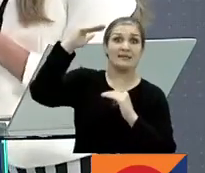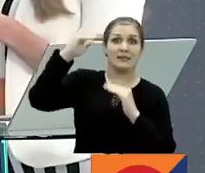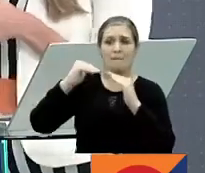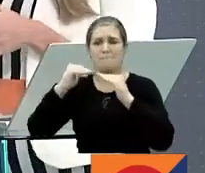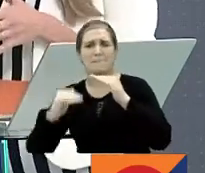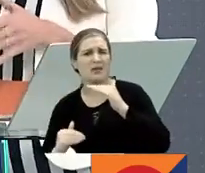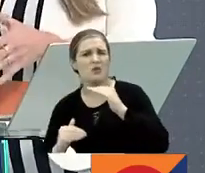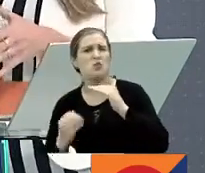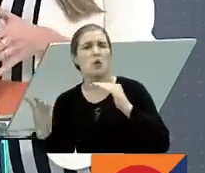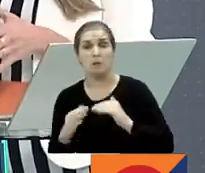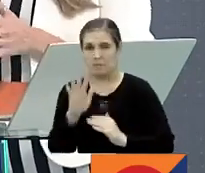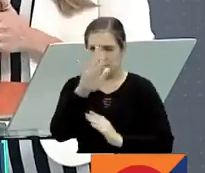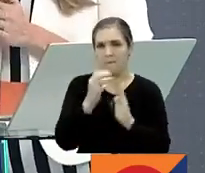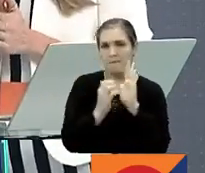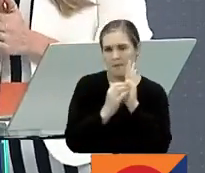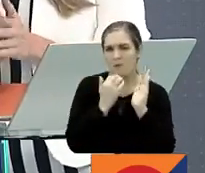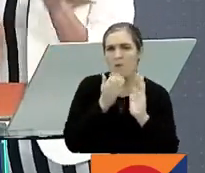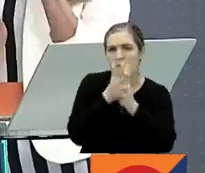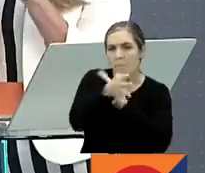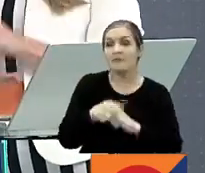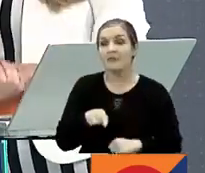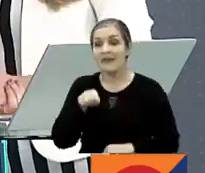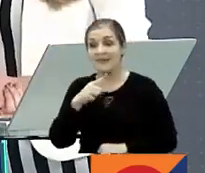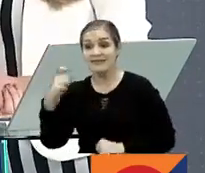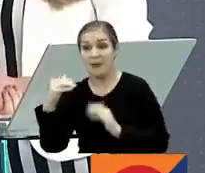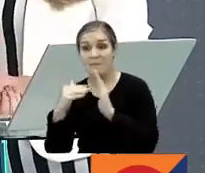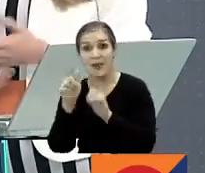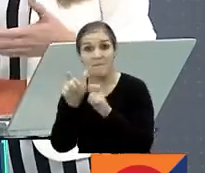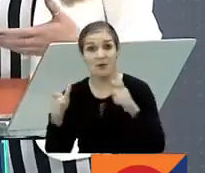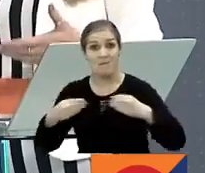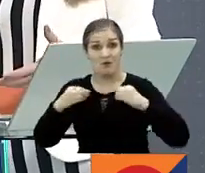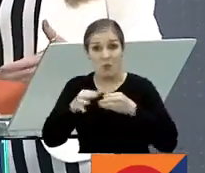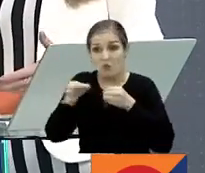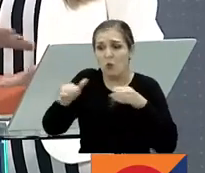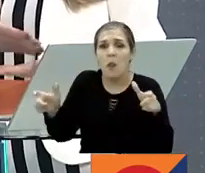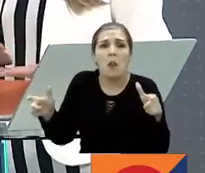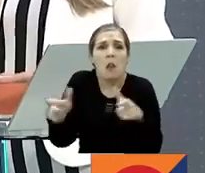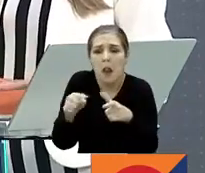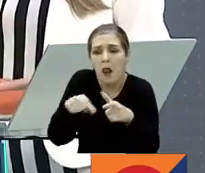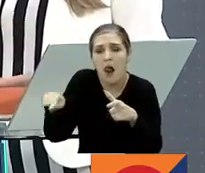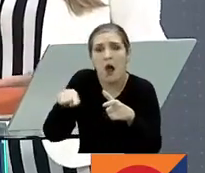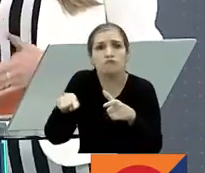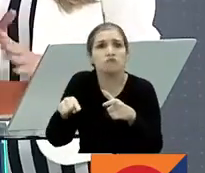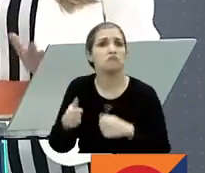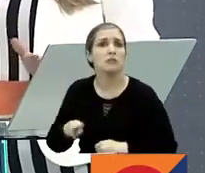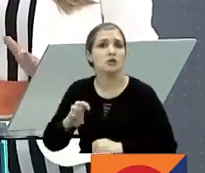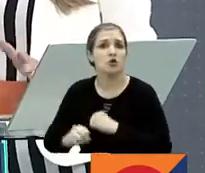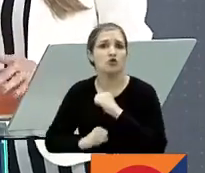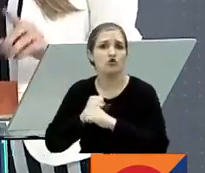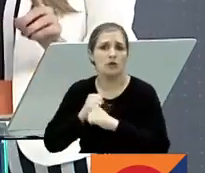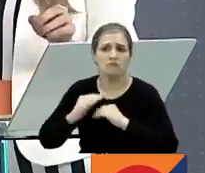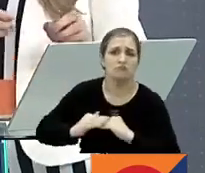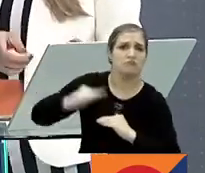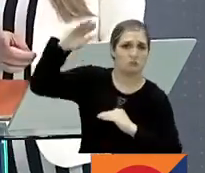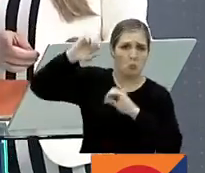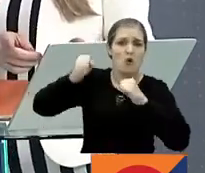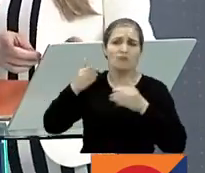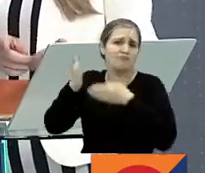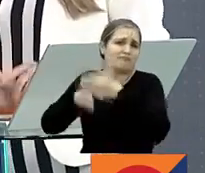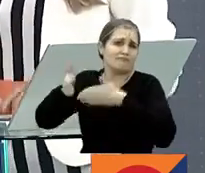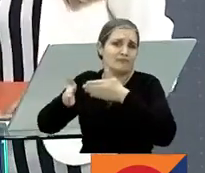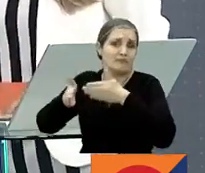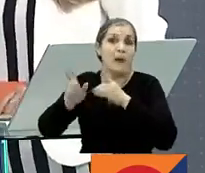menos de 100.000 habitantes es importante porque se pueden inmunizar personas de 18 años en adelante sin restricción. Y en los de más de